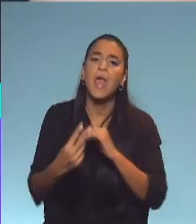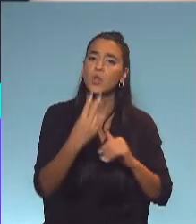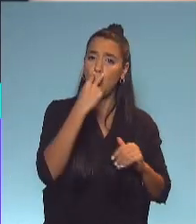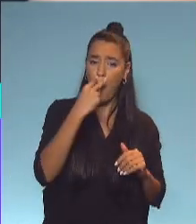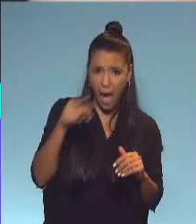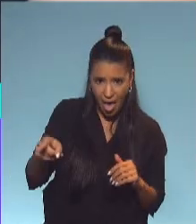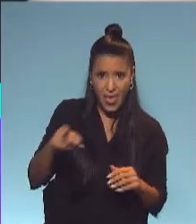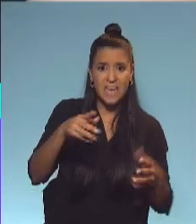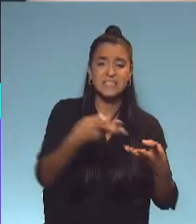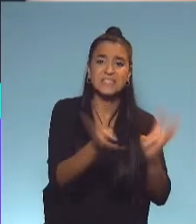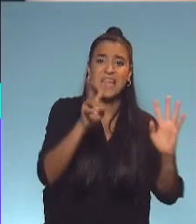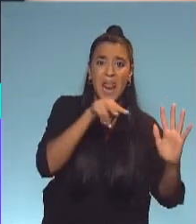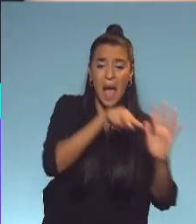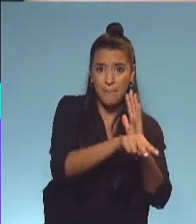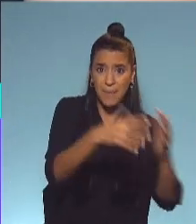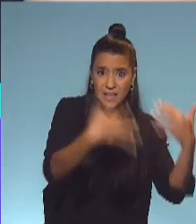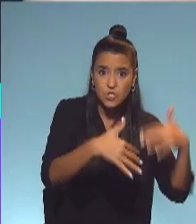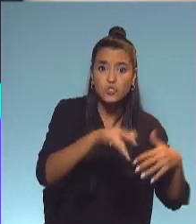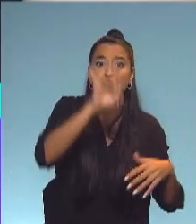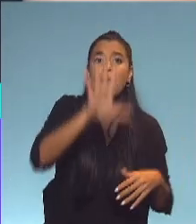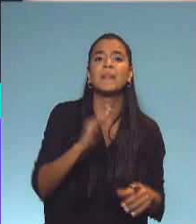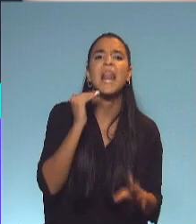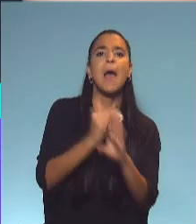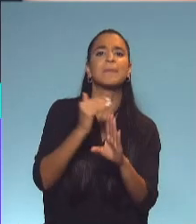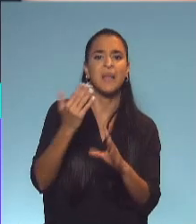terapia intensiva, solo la mitad sobreviven?